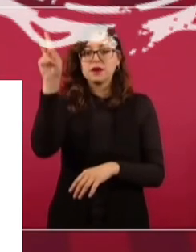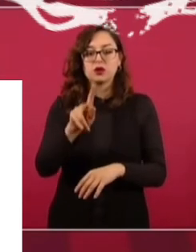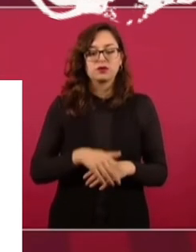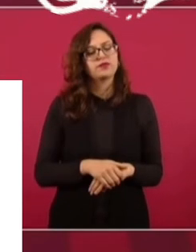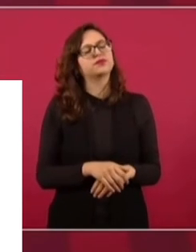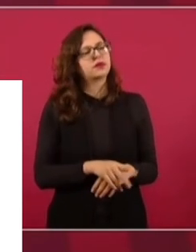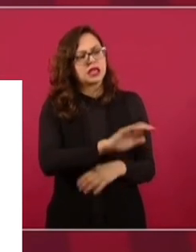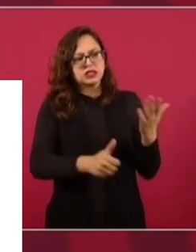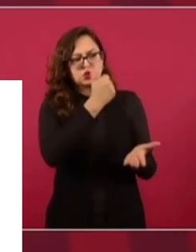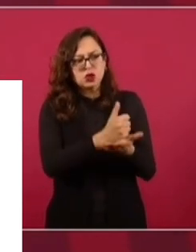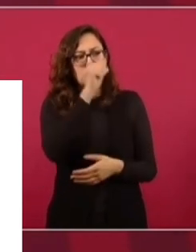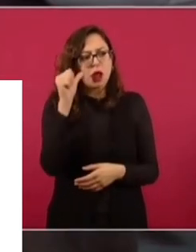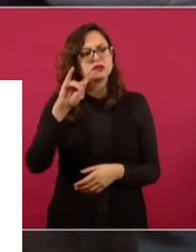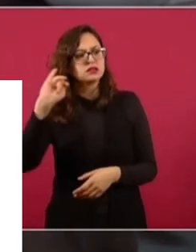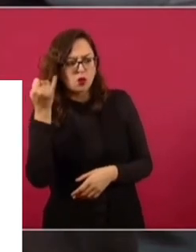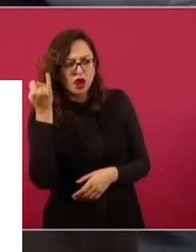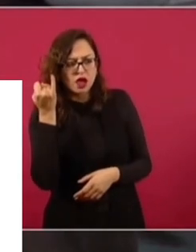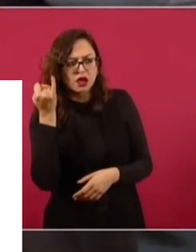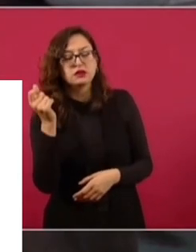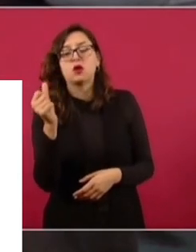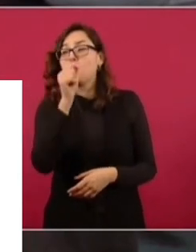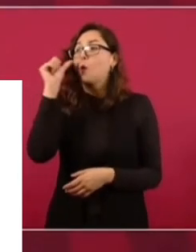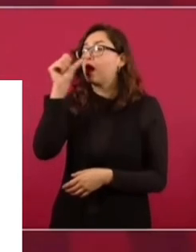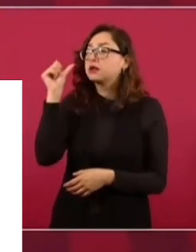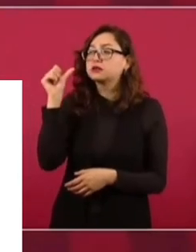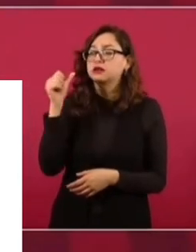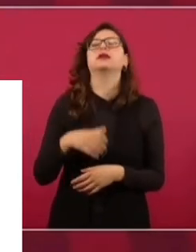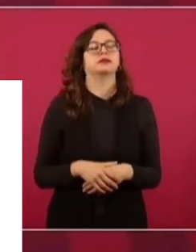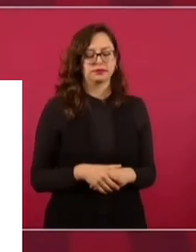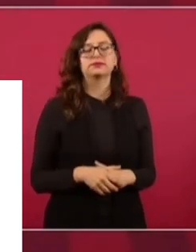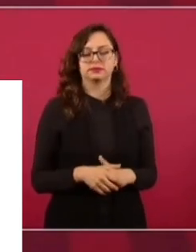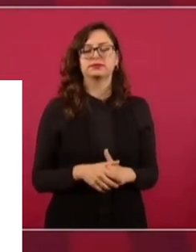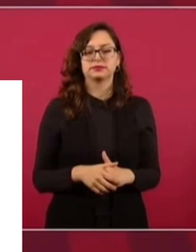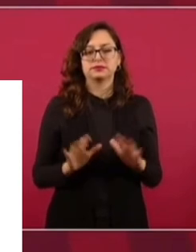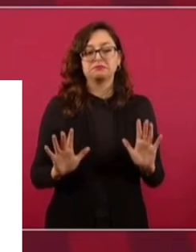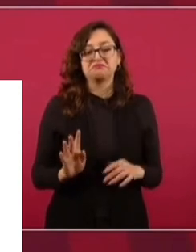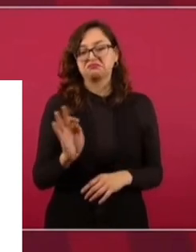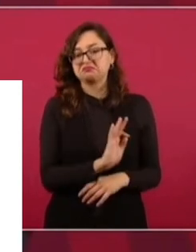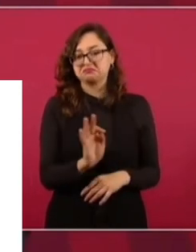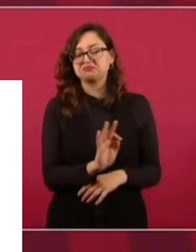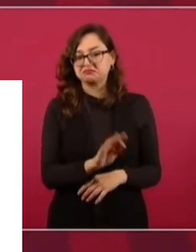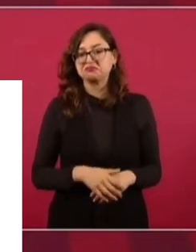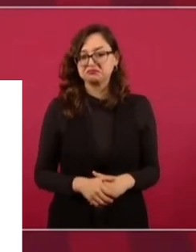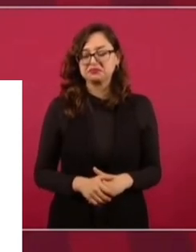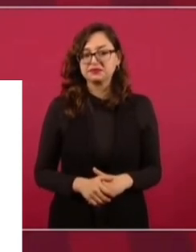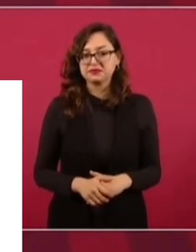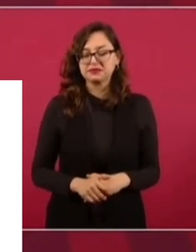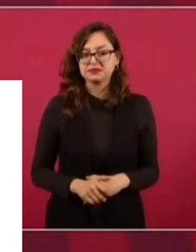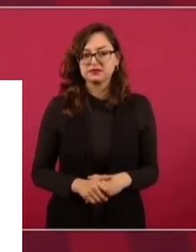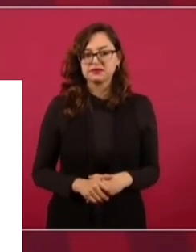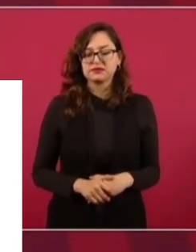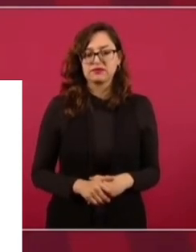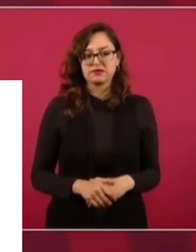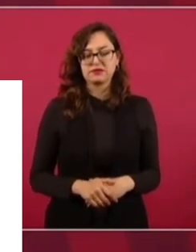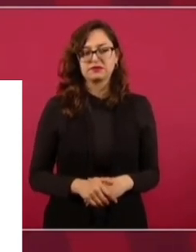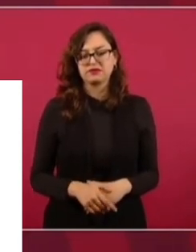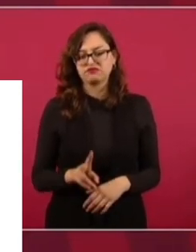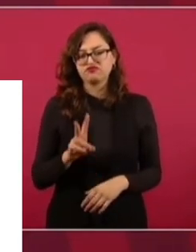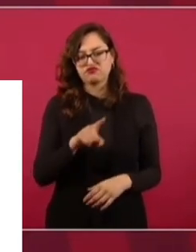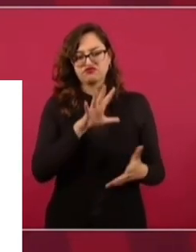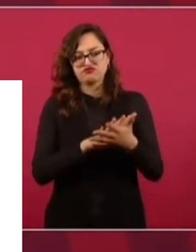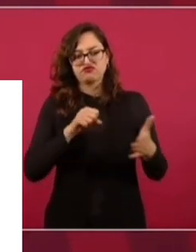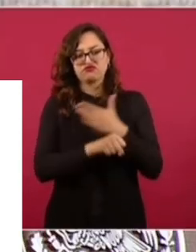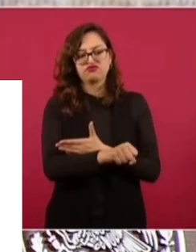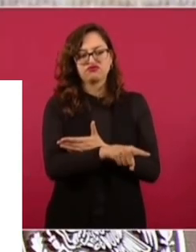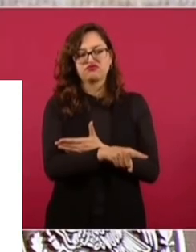de Ciudad Juárez o de Tijuana. Juárez, Juárez. Ah, de Juárez, sí. Sí, yo creo que puede haber algo de lo que tú estás